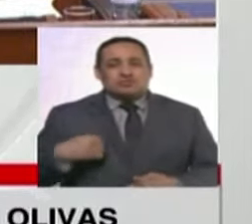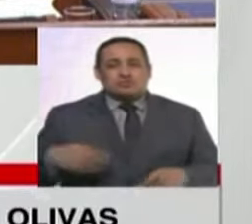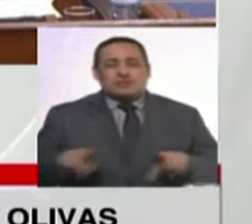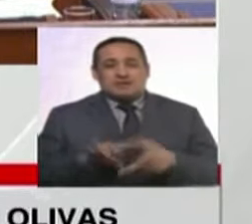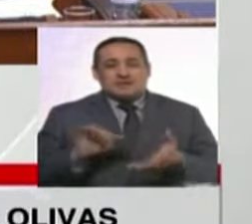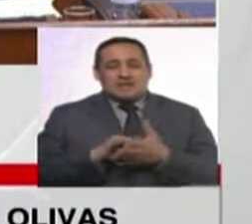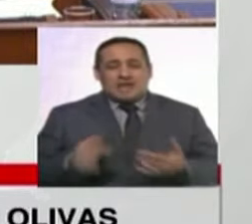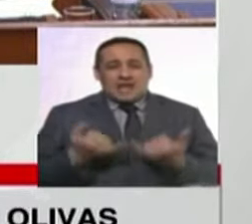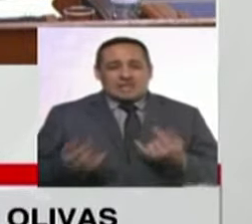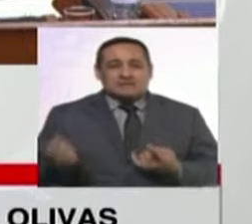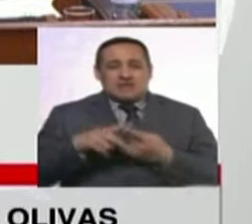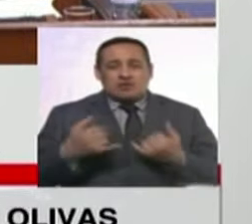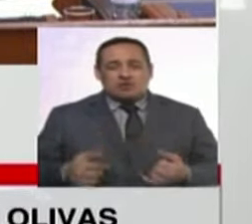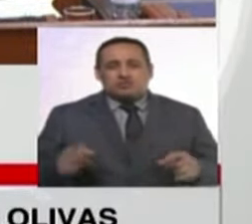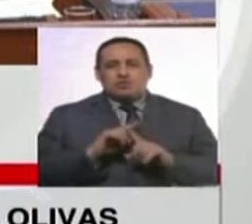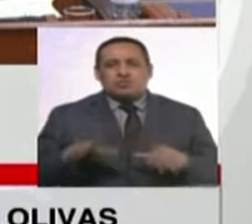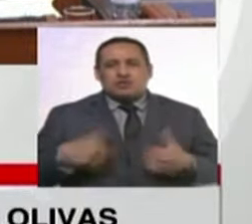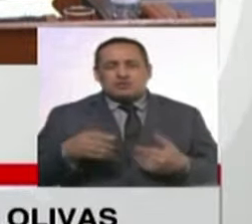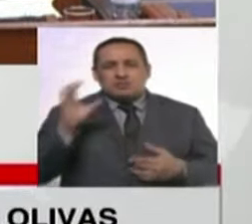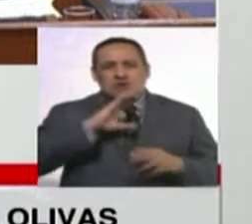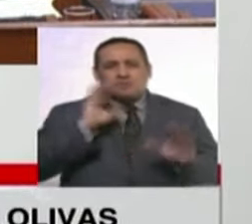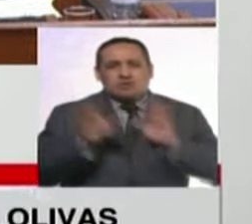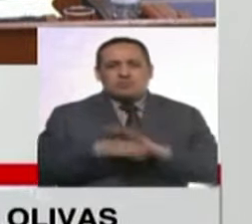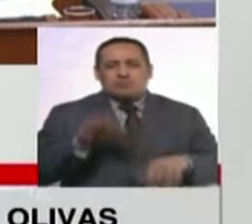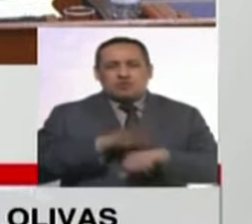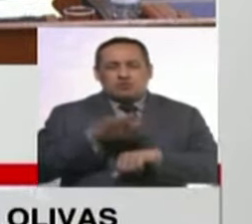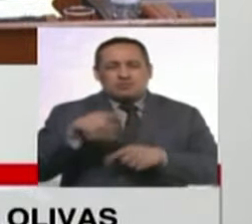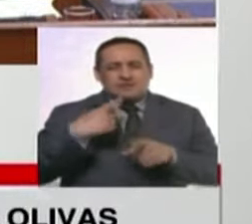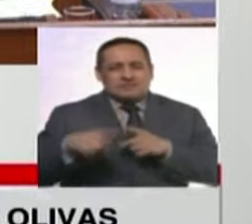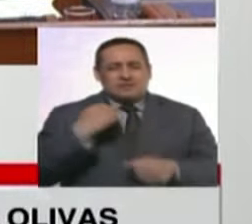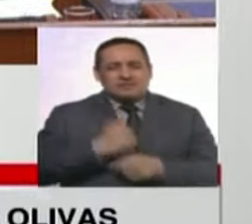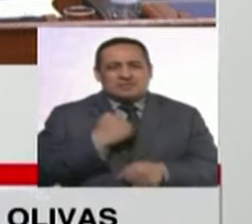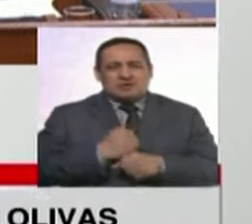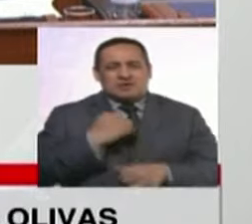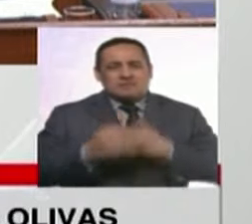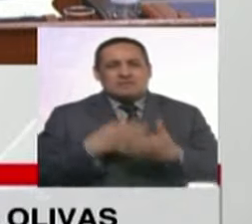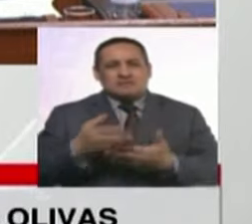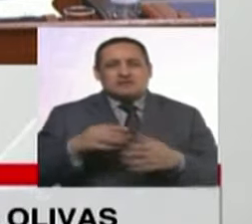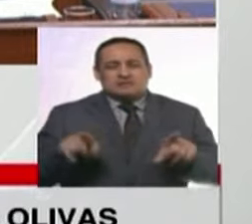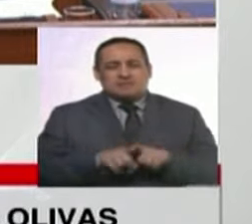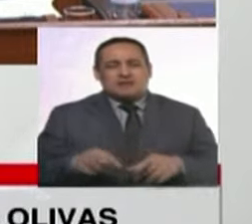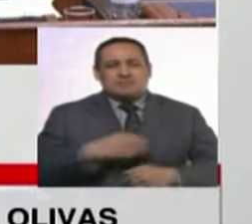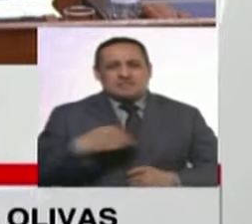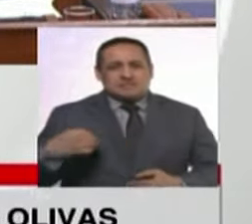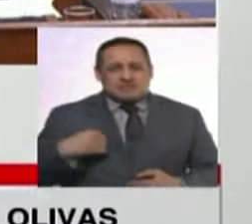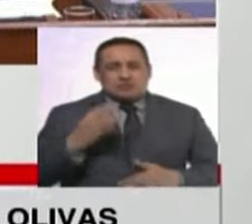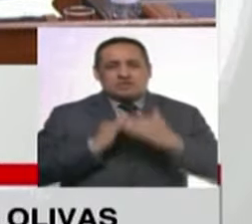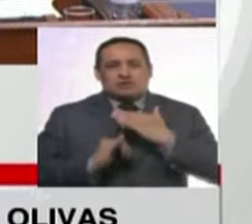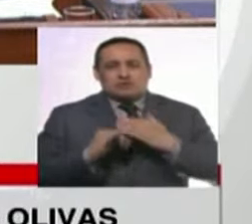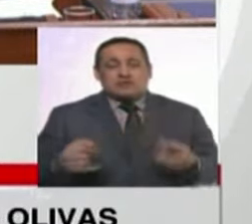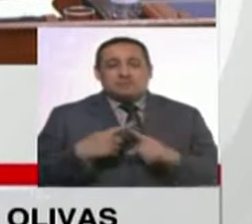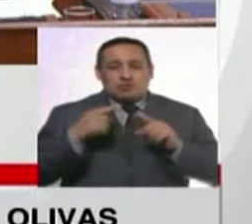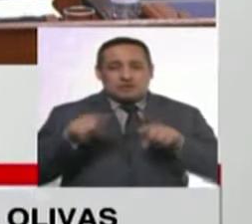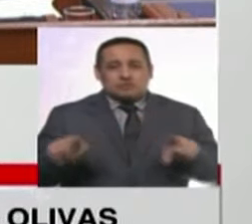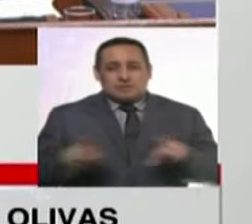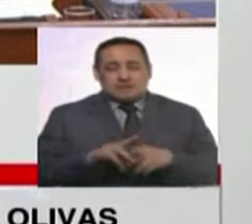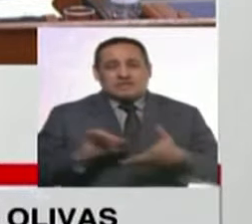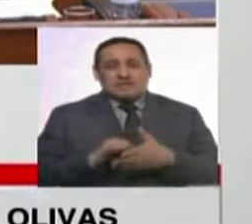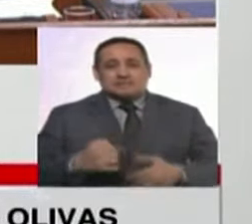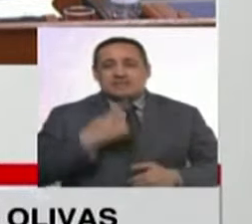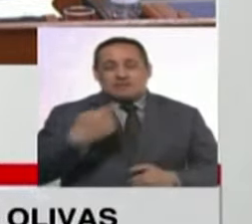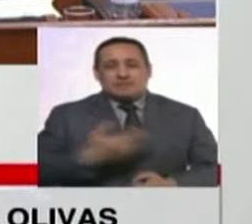que hasta el día de hoy no podemos encontrar por culpa de las acciones que viene teniendo el Ministerio del interior y es por eso que está